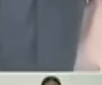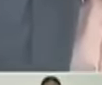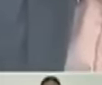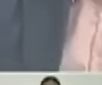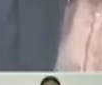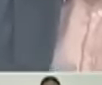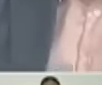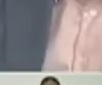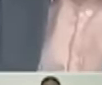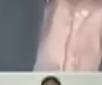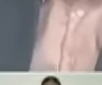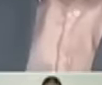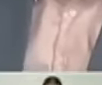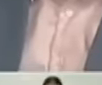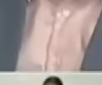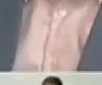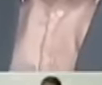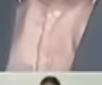Y estoy aquí